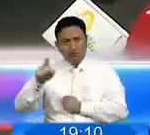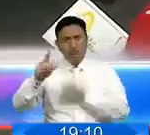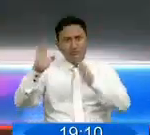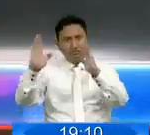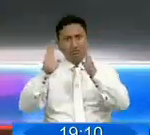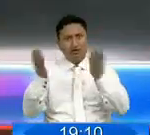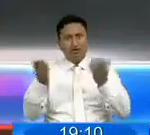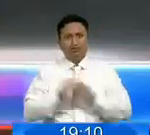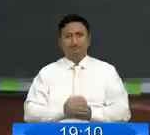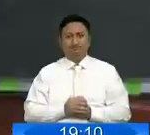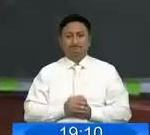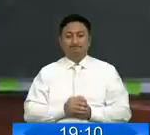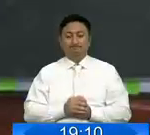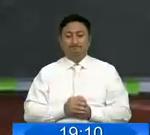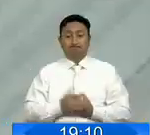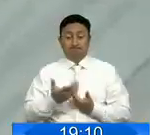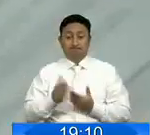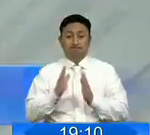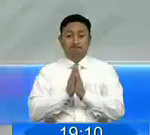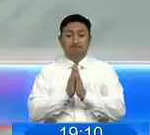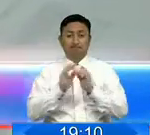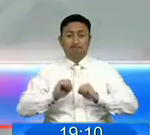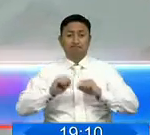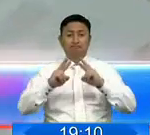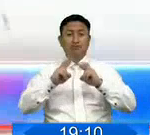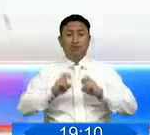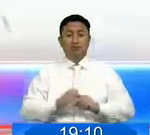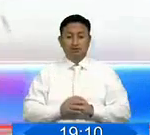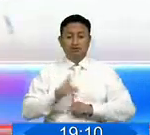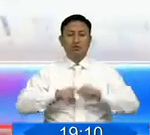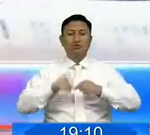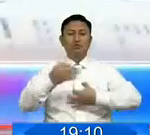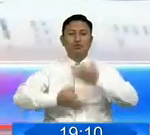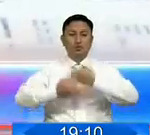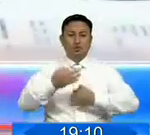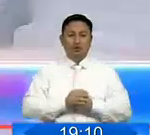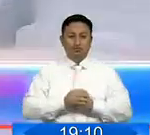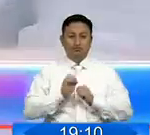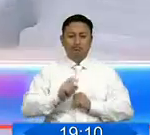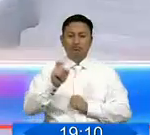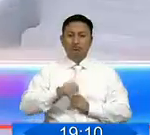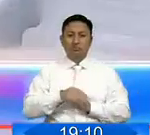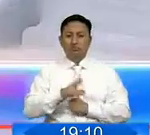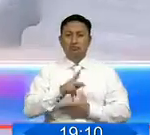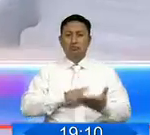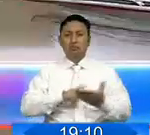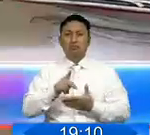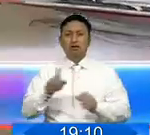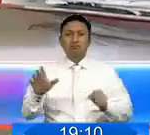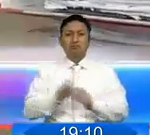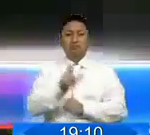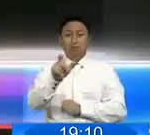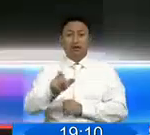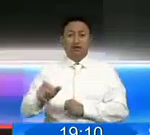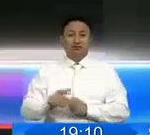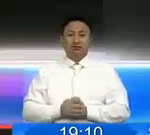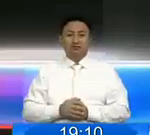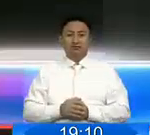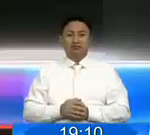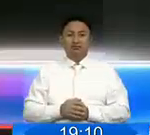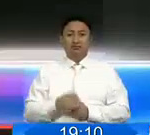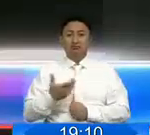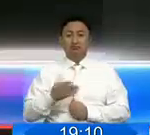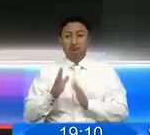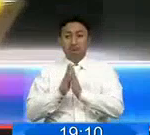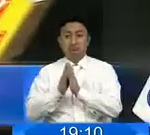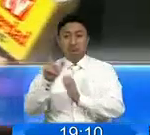justicia. Además de la solicitud de investigación a ciertos jueces, demandan una reparación integral a las víctimas. Estamos pidiendo cárcel